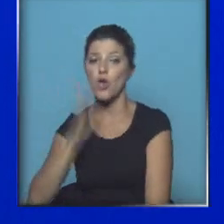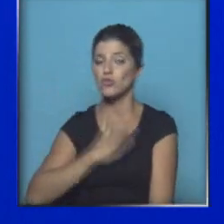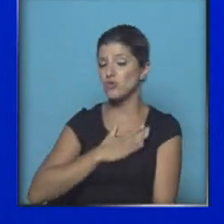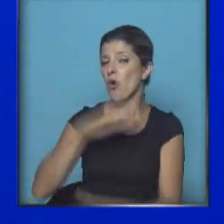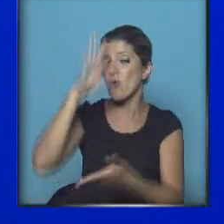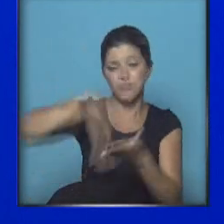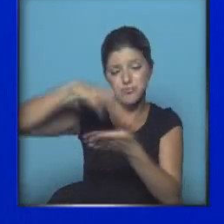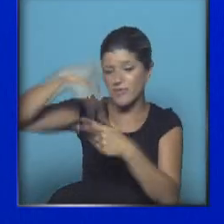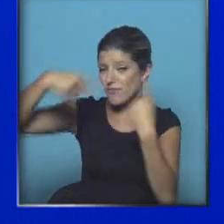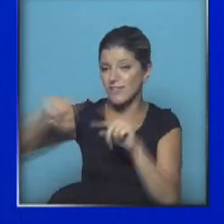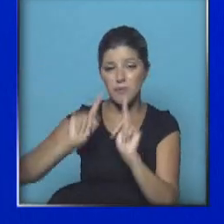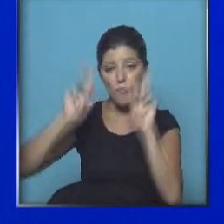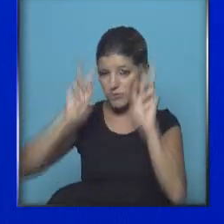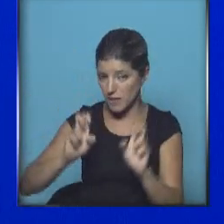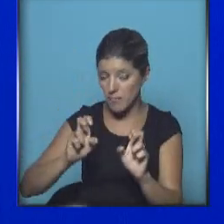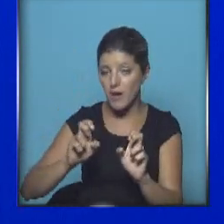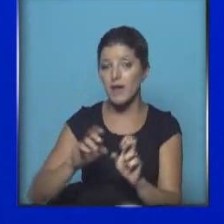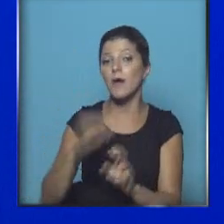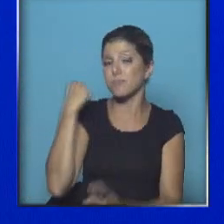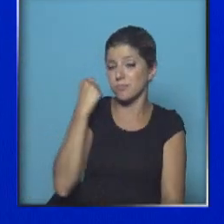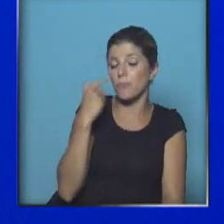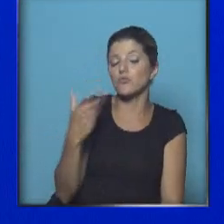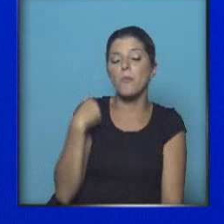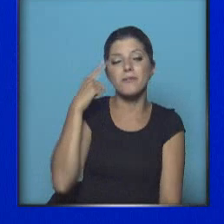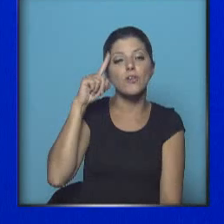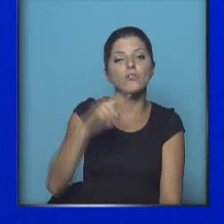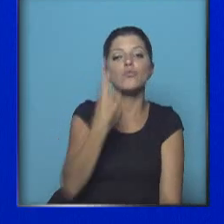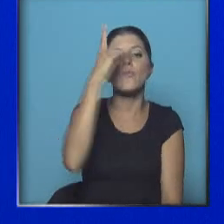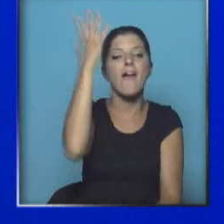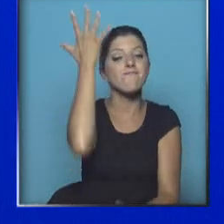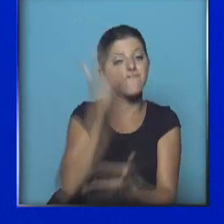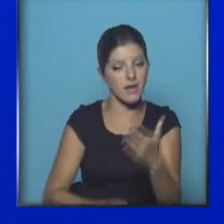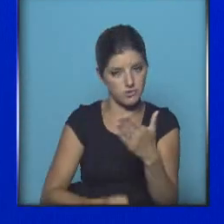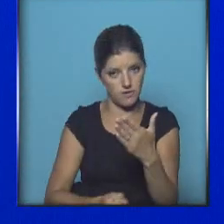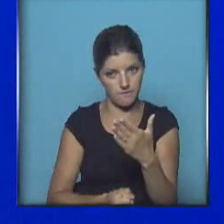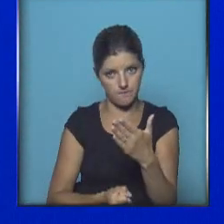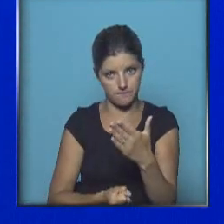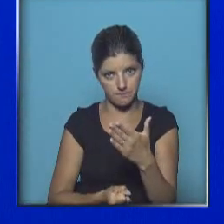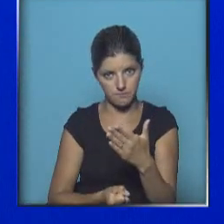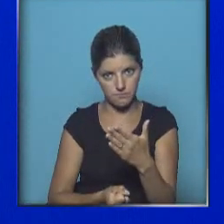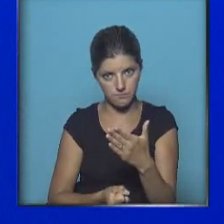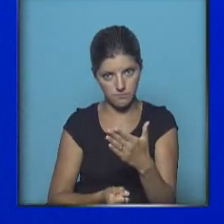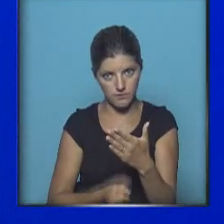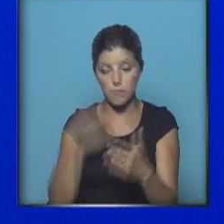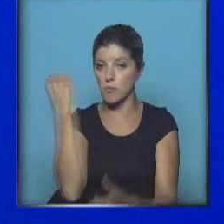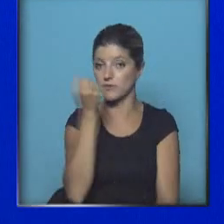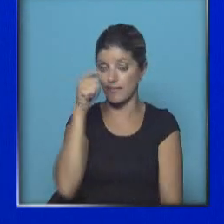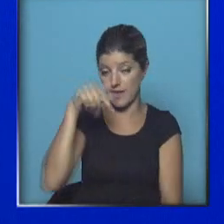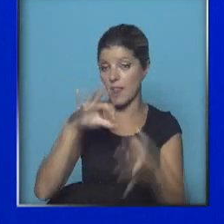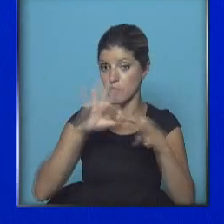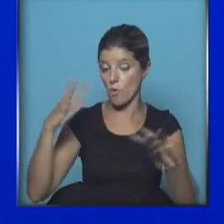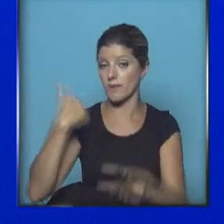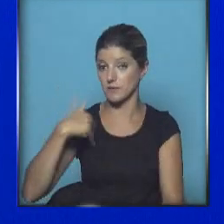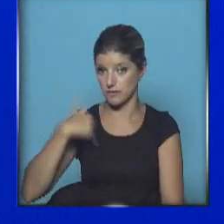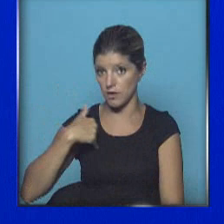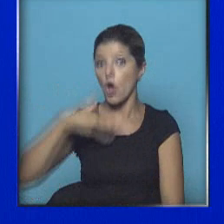tema y a mí me parece que es uno de los gravísimos errores, digamos, que se han cometido en la democracia argentina